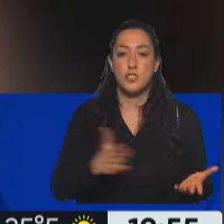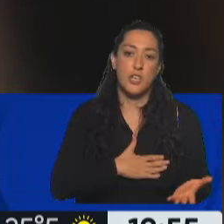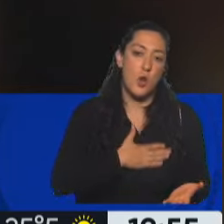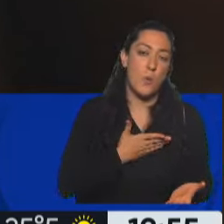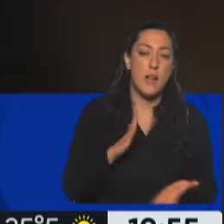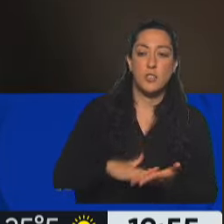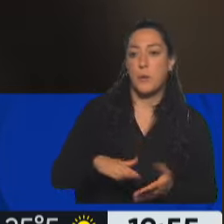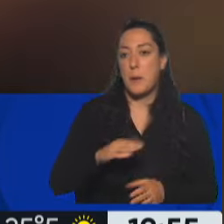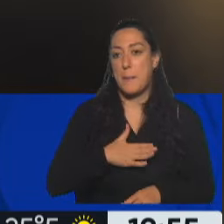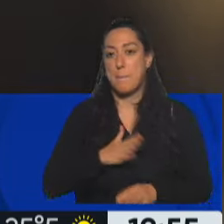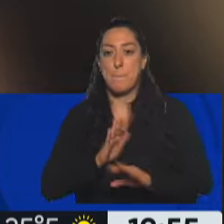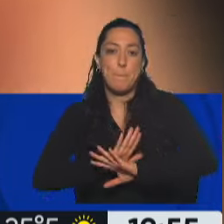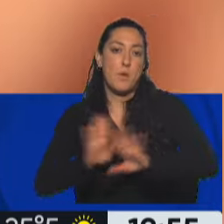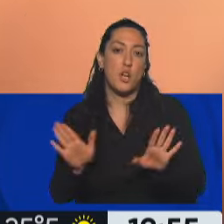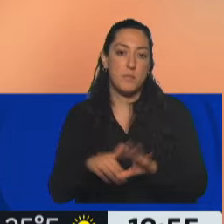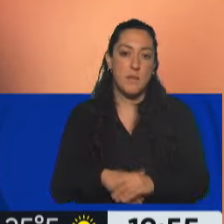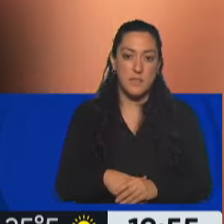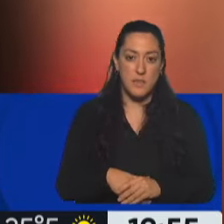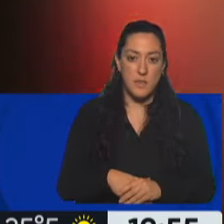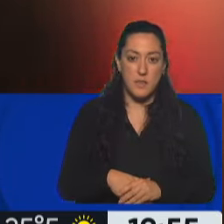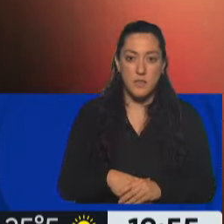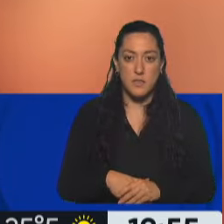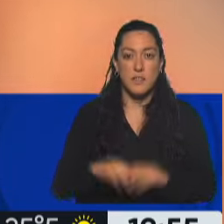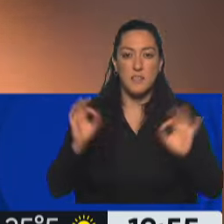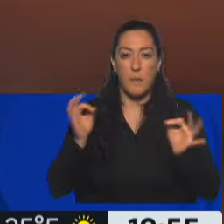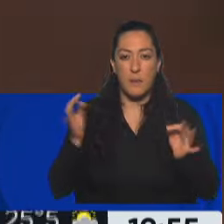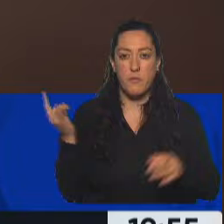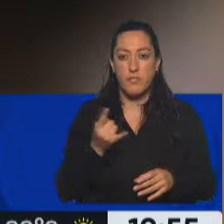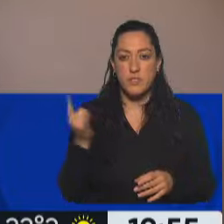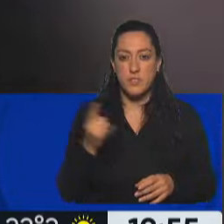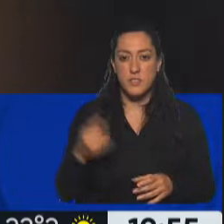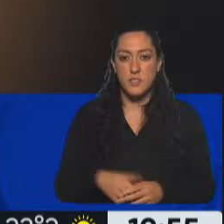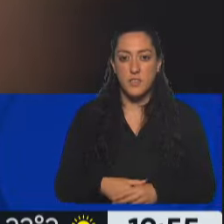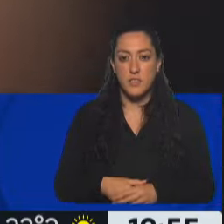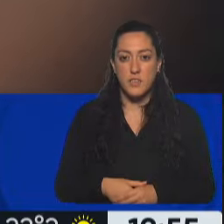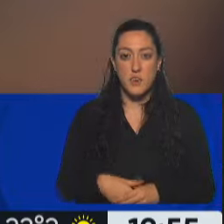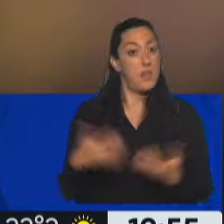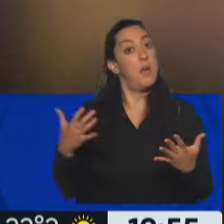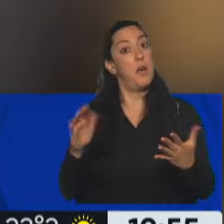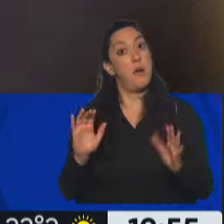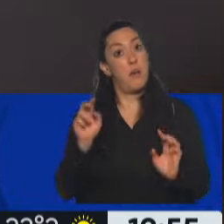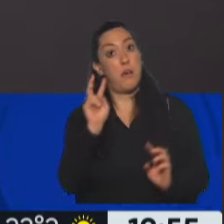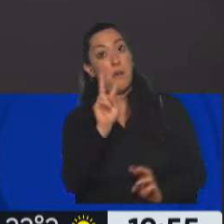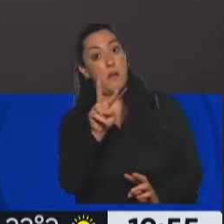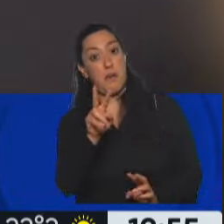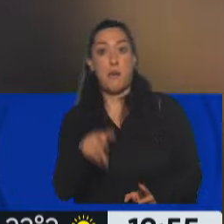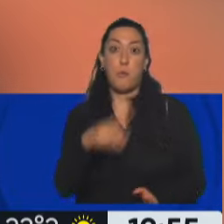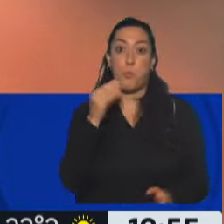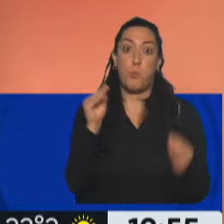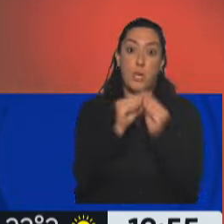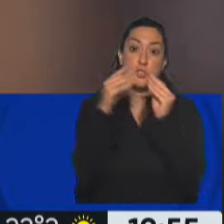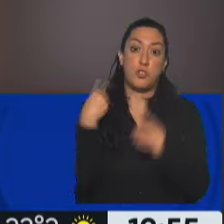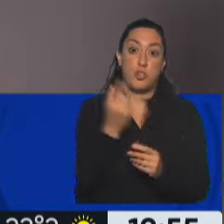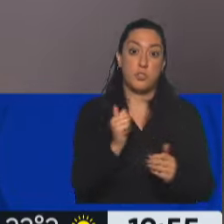no vamos a apostar al amor, pero tenemos que apostar. Eso es ficción, sabemos que es ficción. Acá, esto es un amor. Ahí está, el beso que todo el mundo